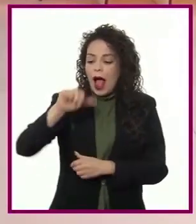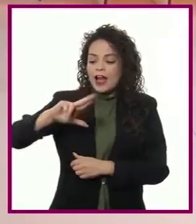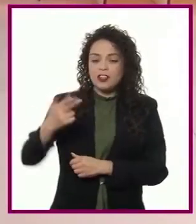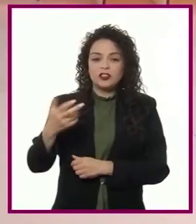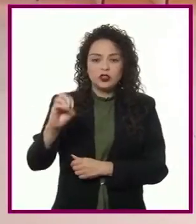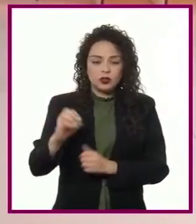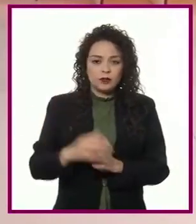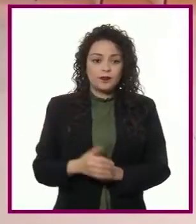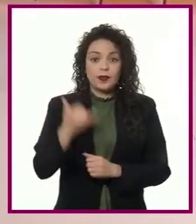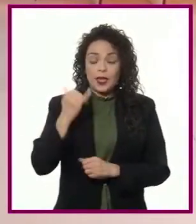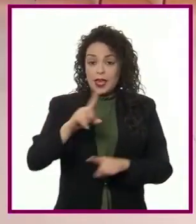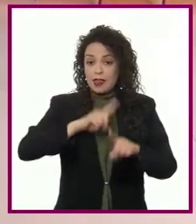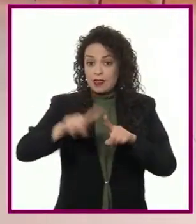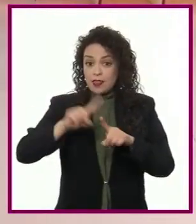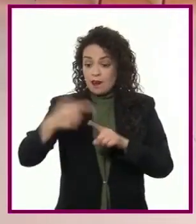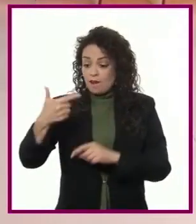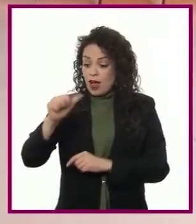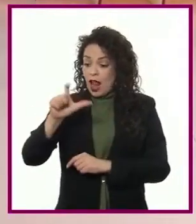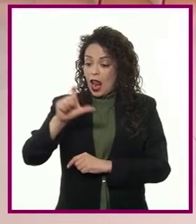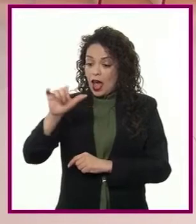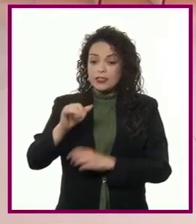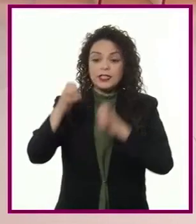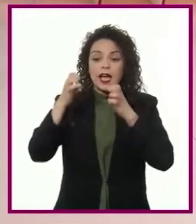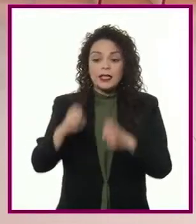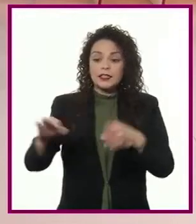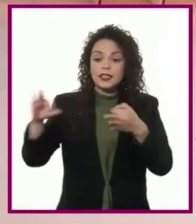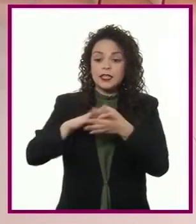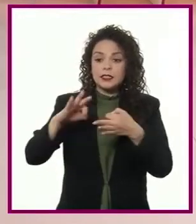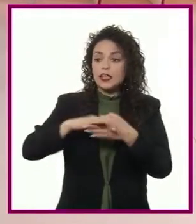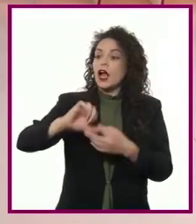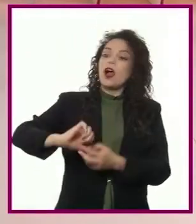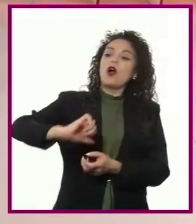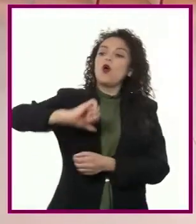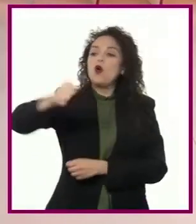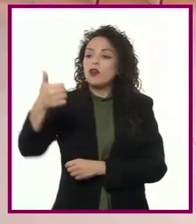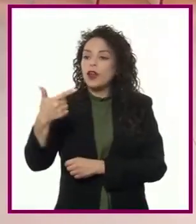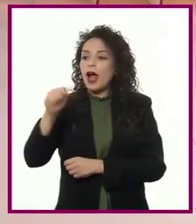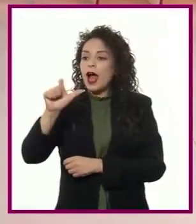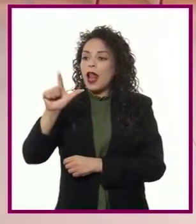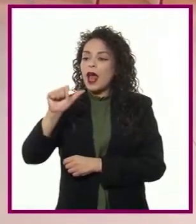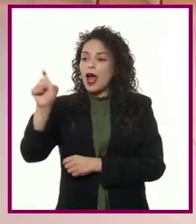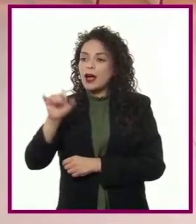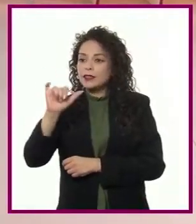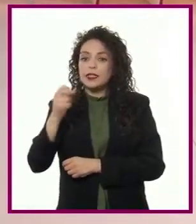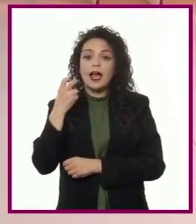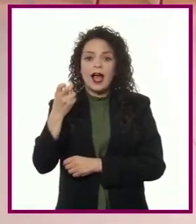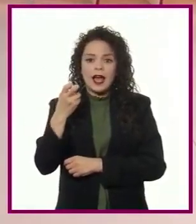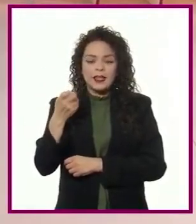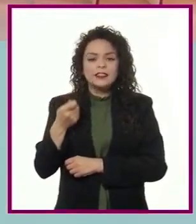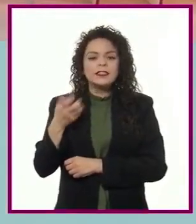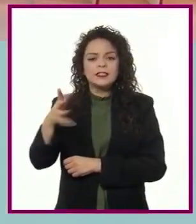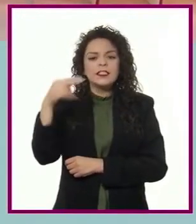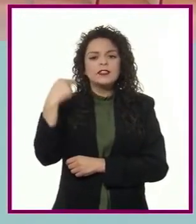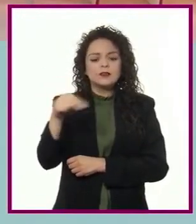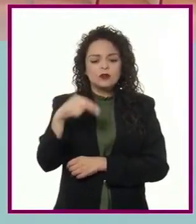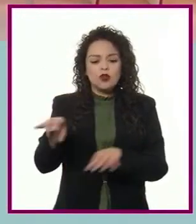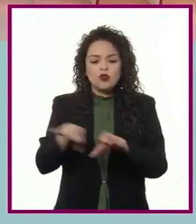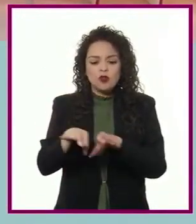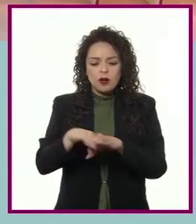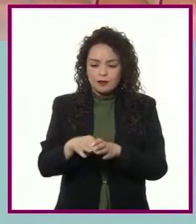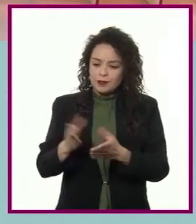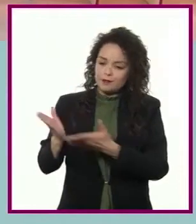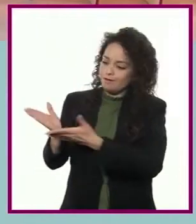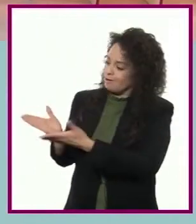del universo se encuentran cercanas a otras galaxias, formando algo que llamamos cúmulos